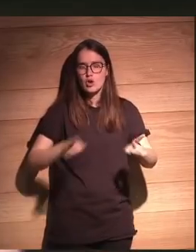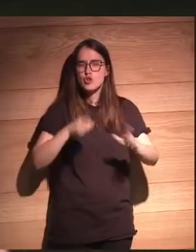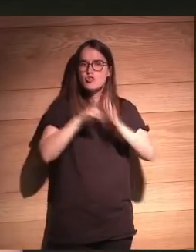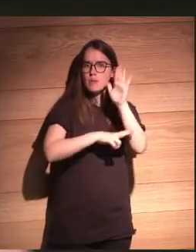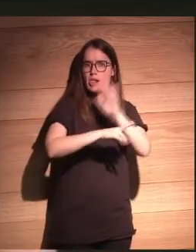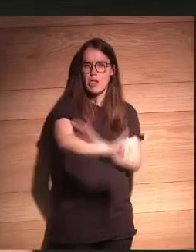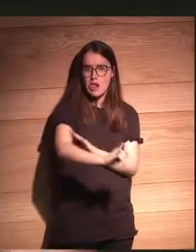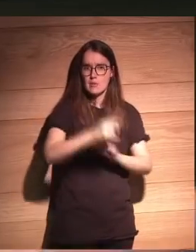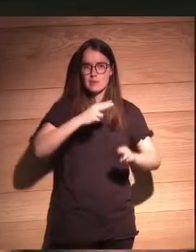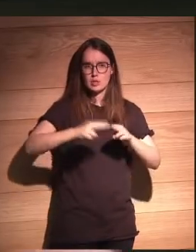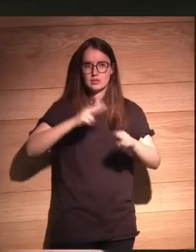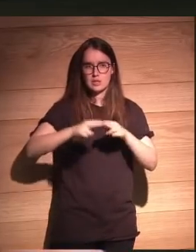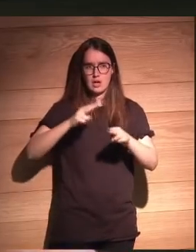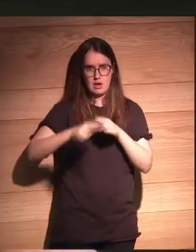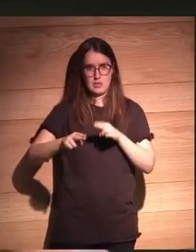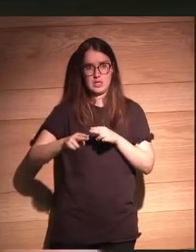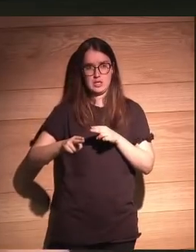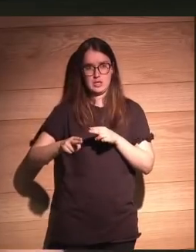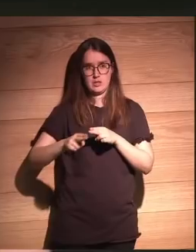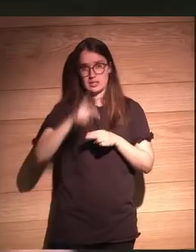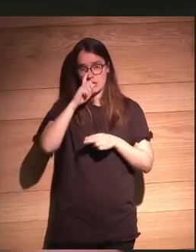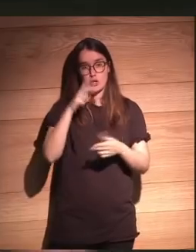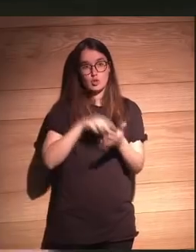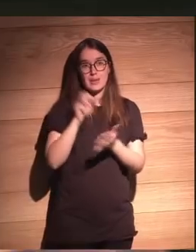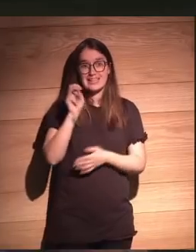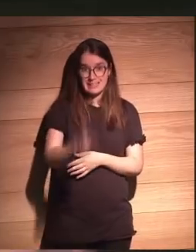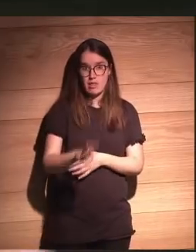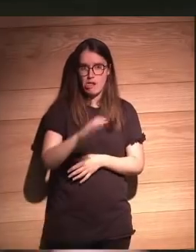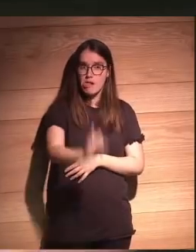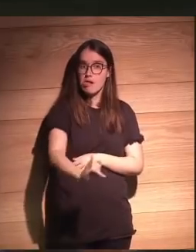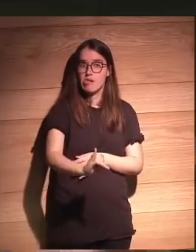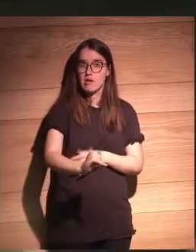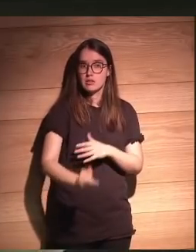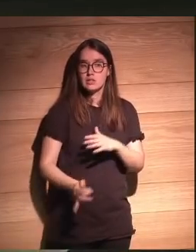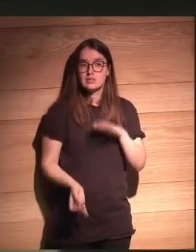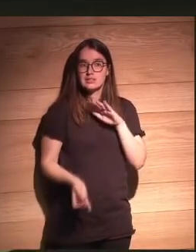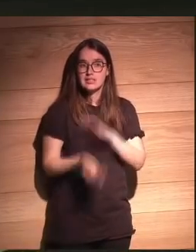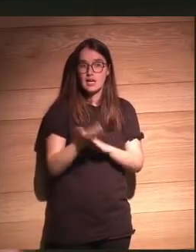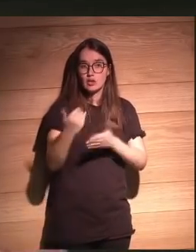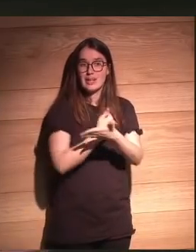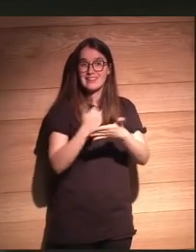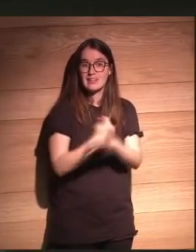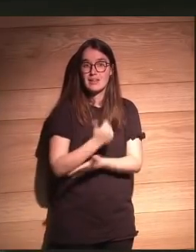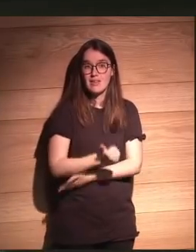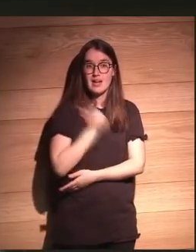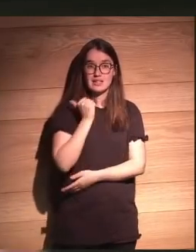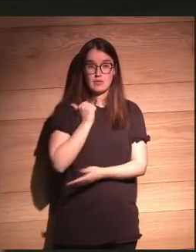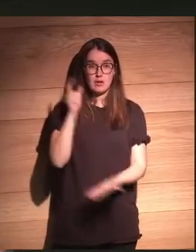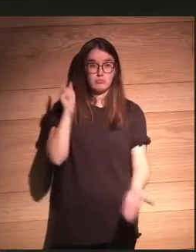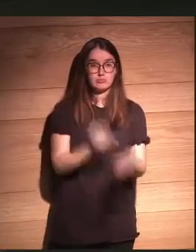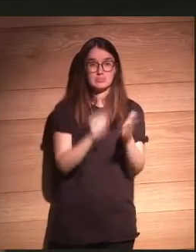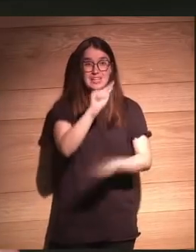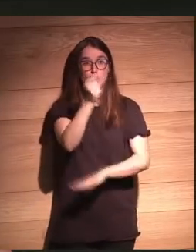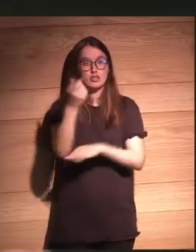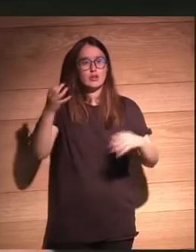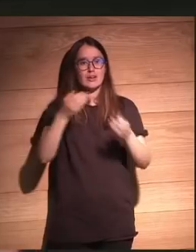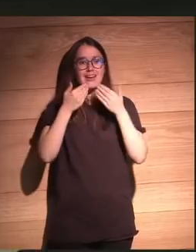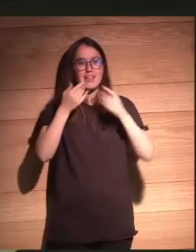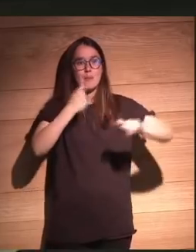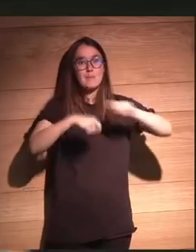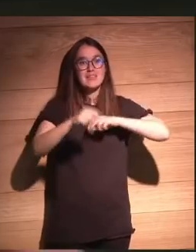regulado políticamente y de hecho está intervenido políticamente desde 2013. Se ha generado esa rentabilidad artificial y de manera inmediata se ha conseguido, a través de